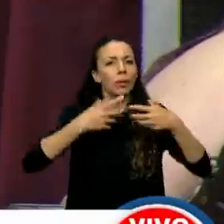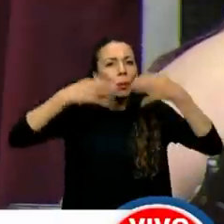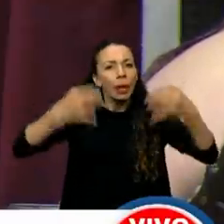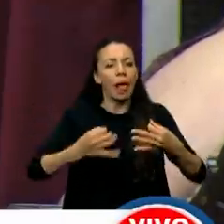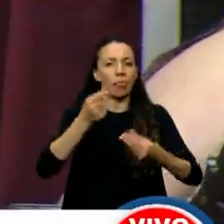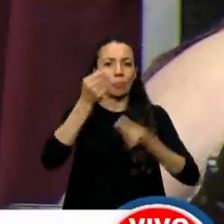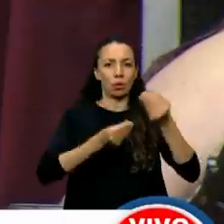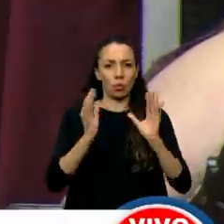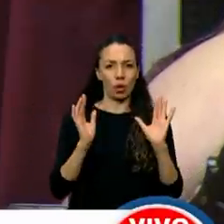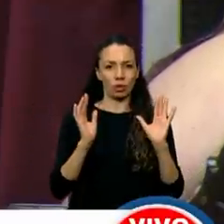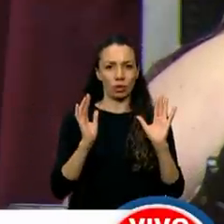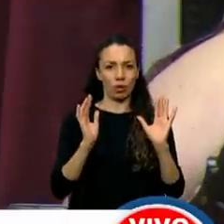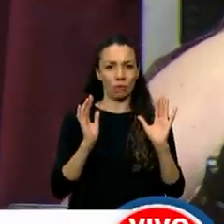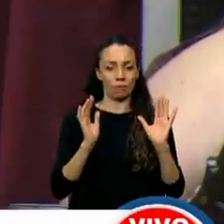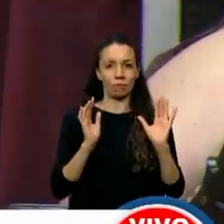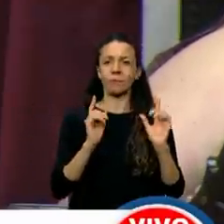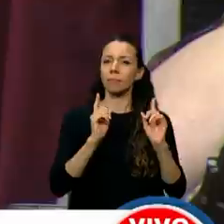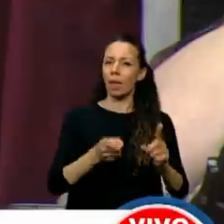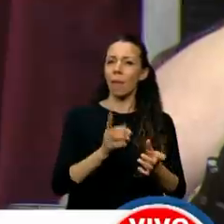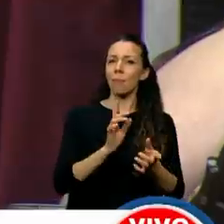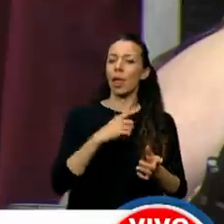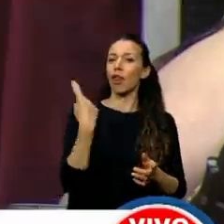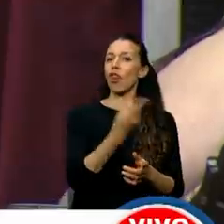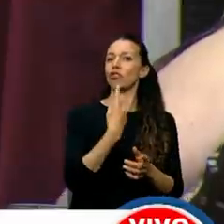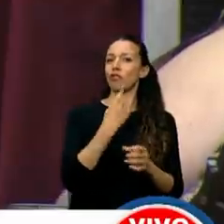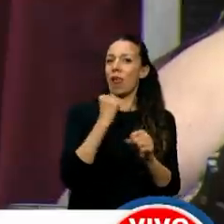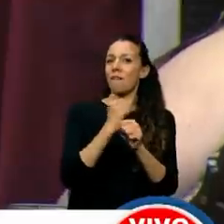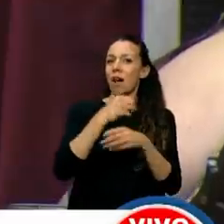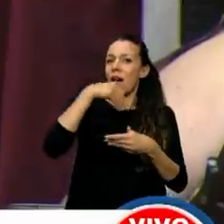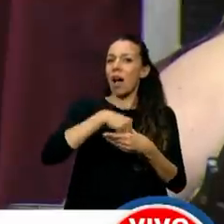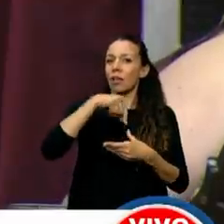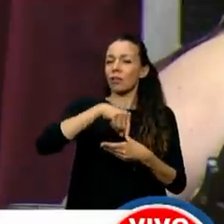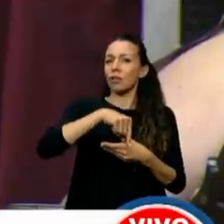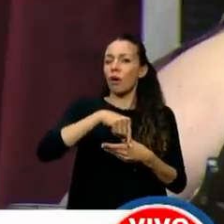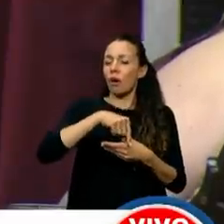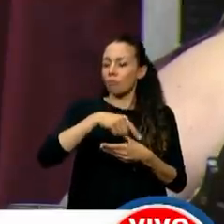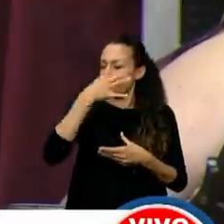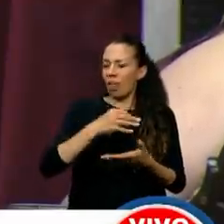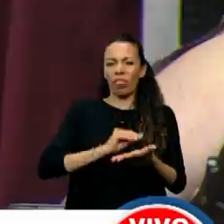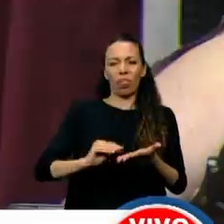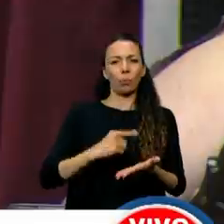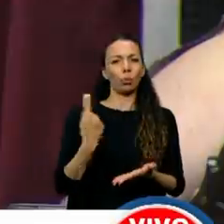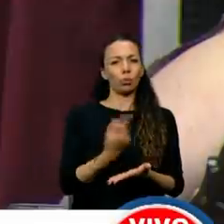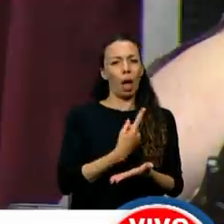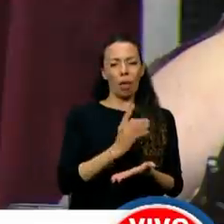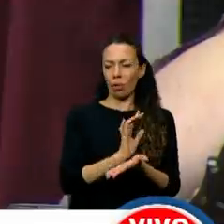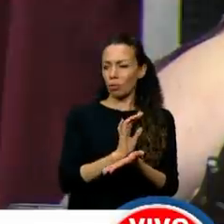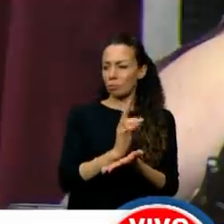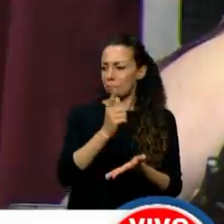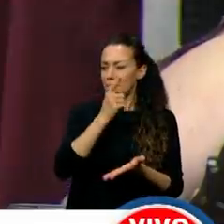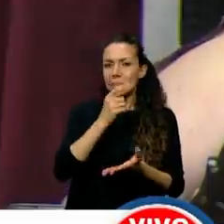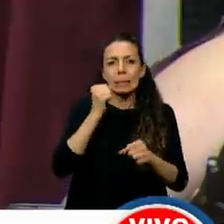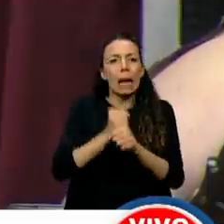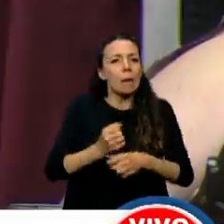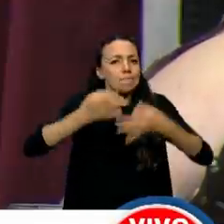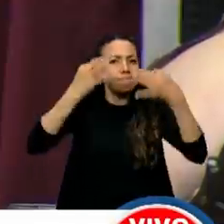desvirtúa también lo que hacemos acá nuestra labor como diputados desvirtúa el mandato que tiene el